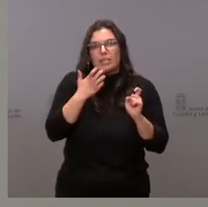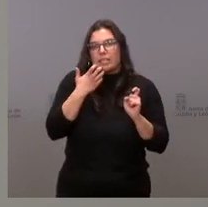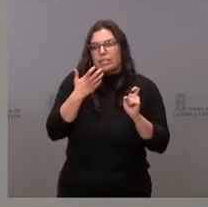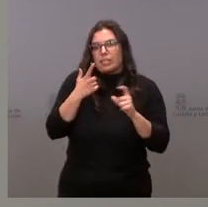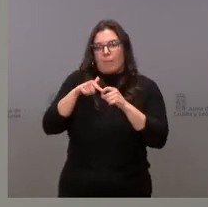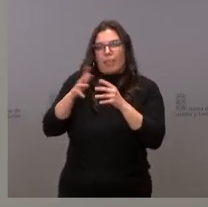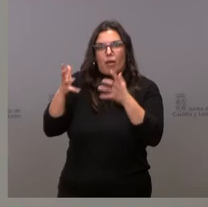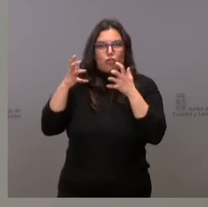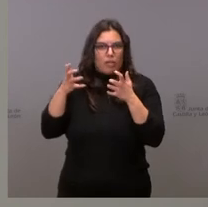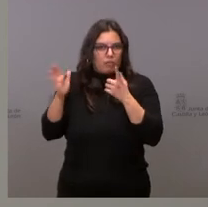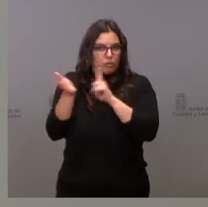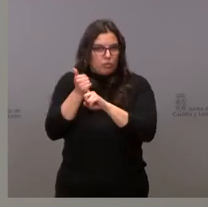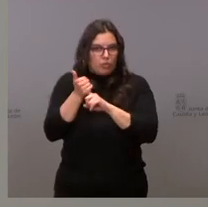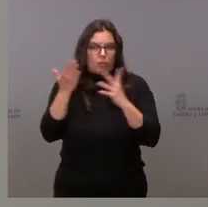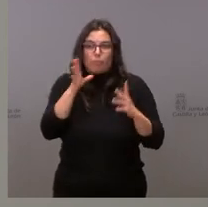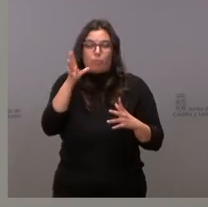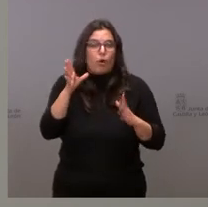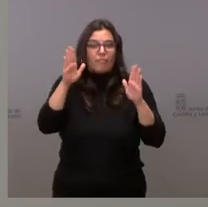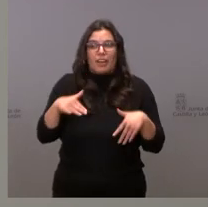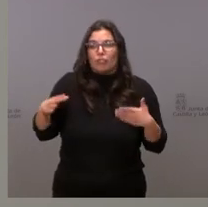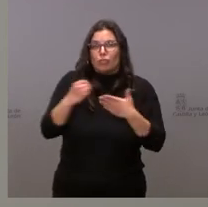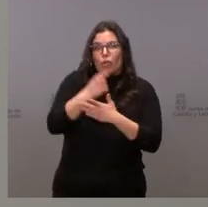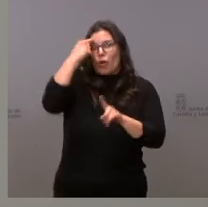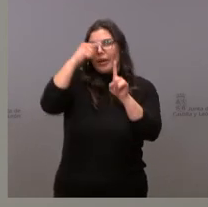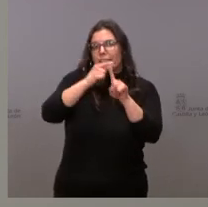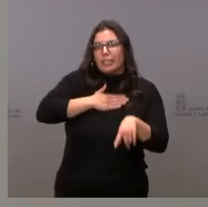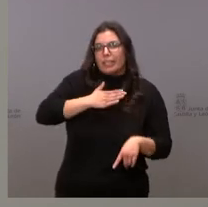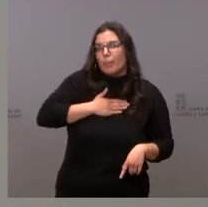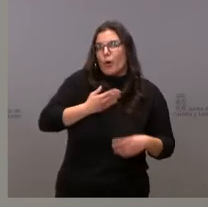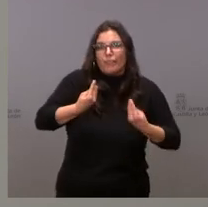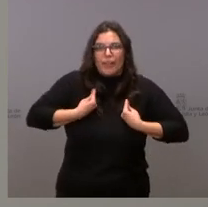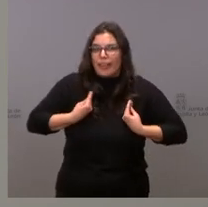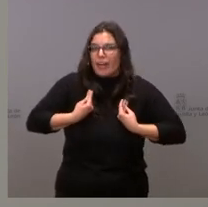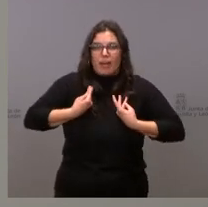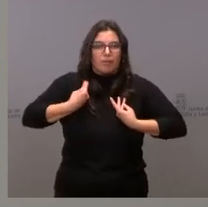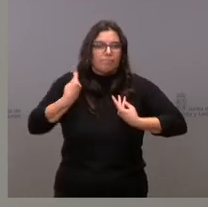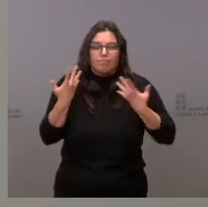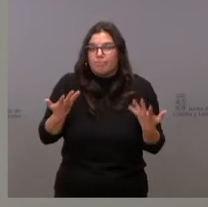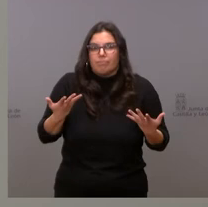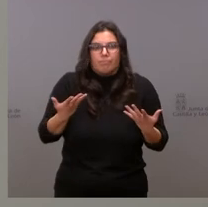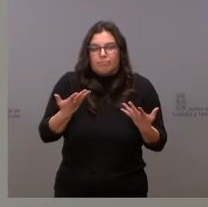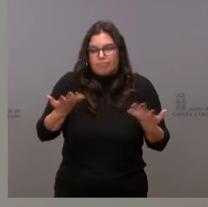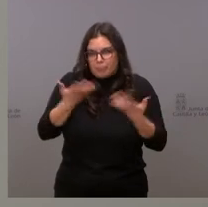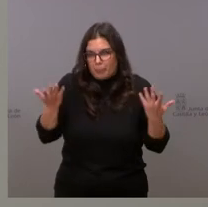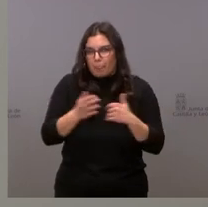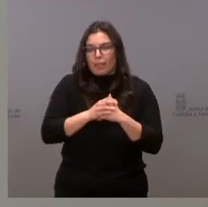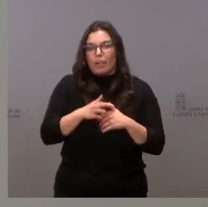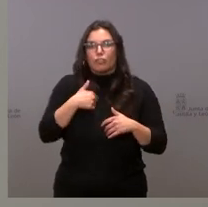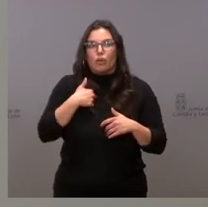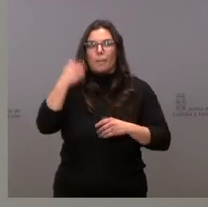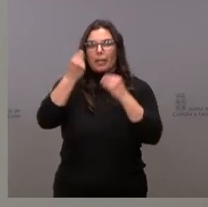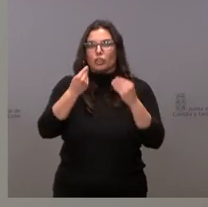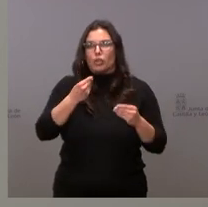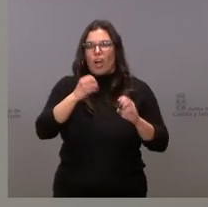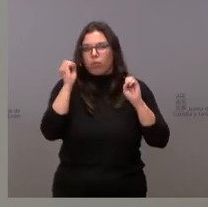plaza de traslado porque bueno todos tenemos aspiraciones en la vida pues que pueden ser de una manera u otra evidentemente yo no creo que el balance por